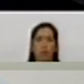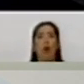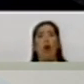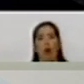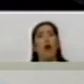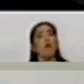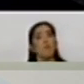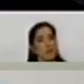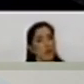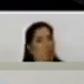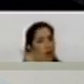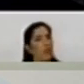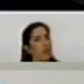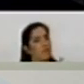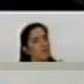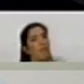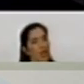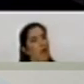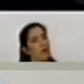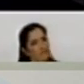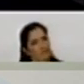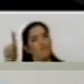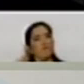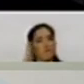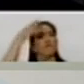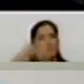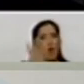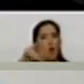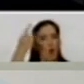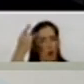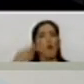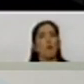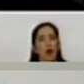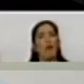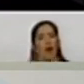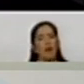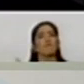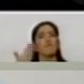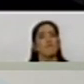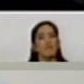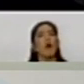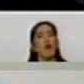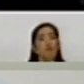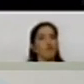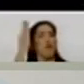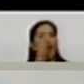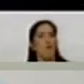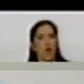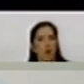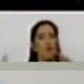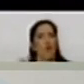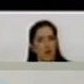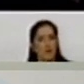vinimos acá a Estados Unidos y se votó la constitución de una comisión especial para que se generara un nuevo